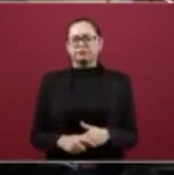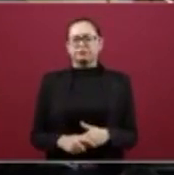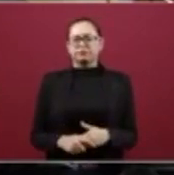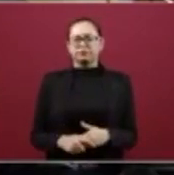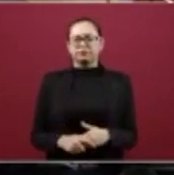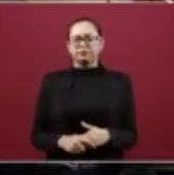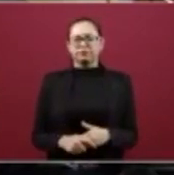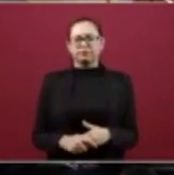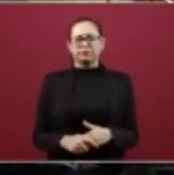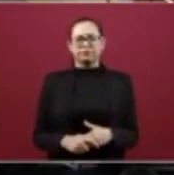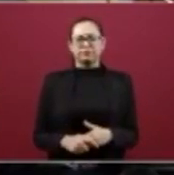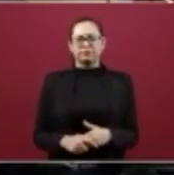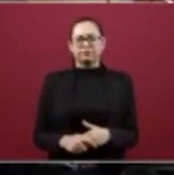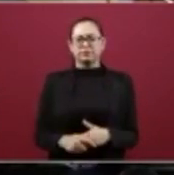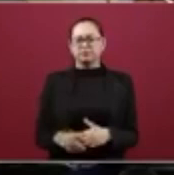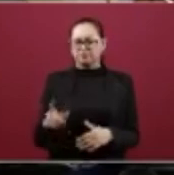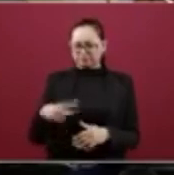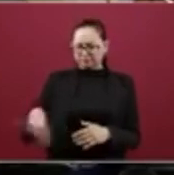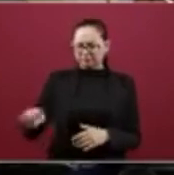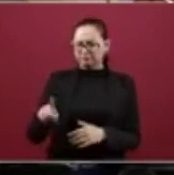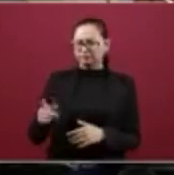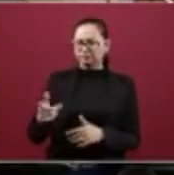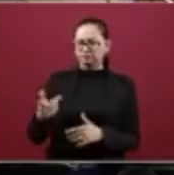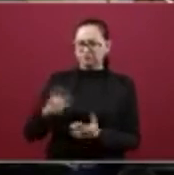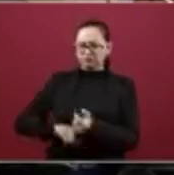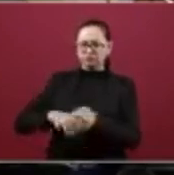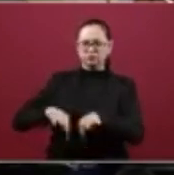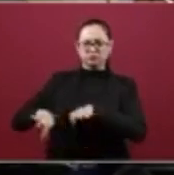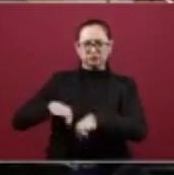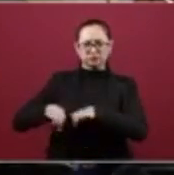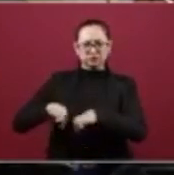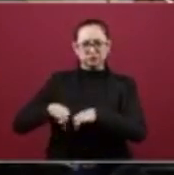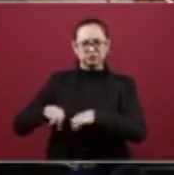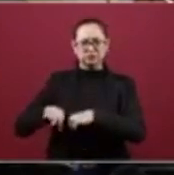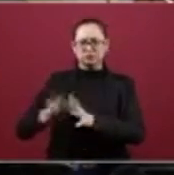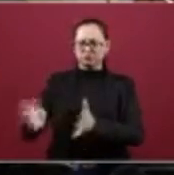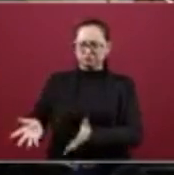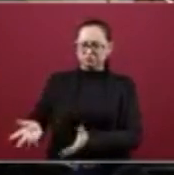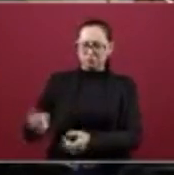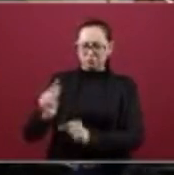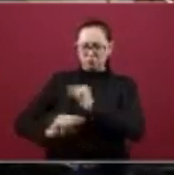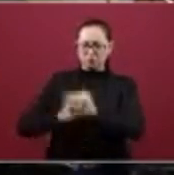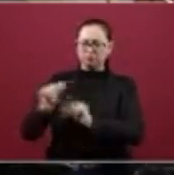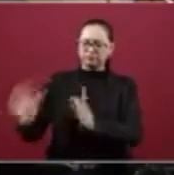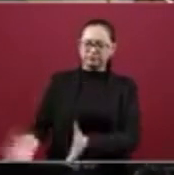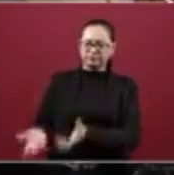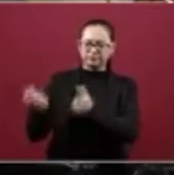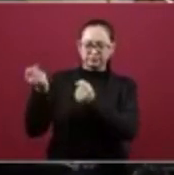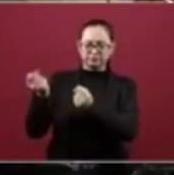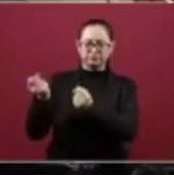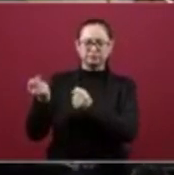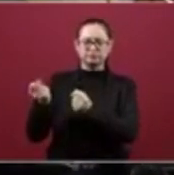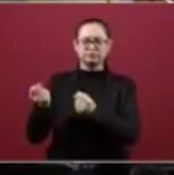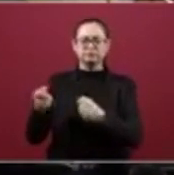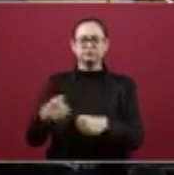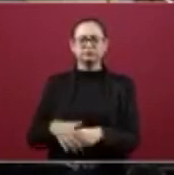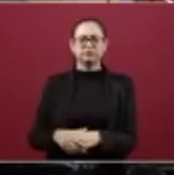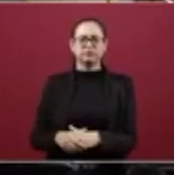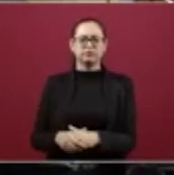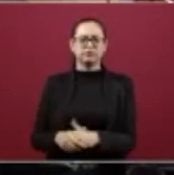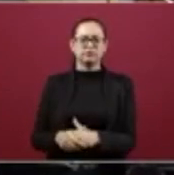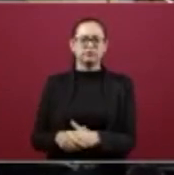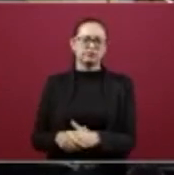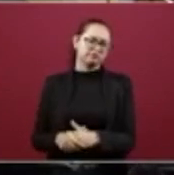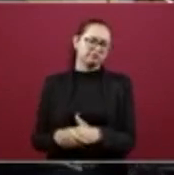detener la declinación de la producción y de iniciar la recuperación. Antes de ello, comentar con